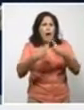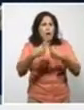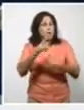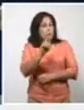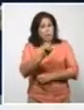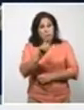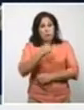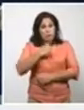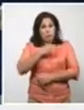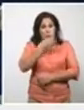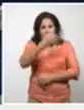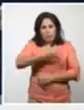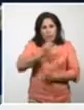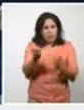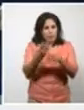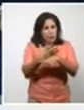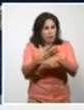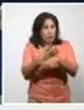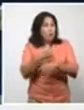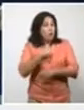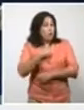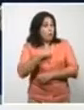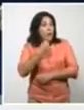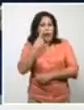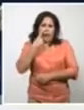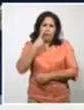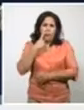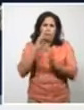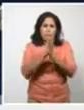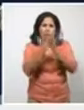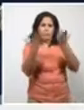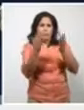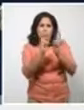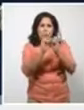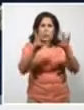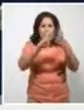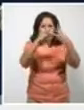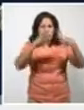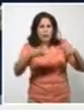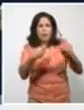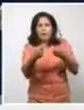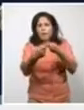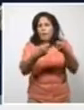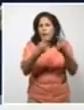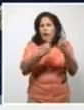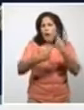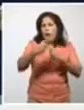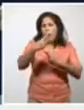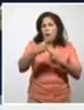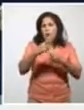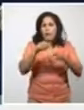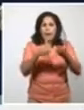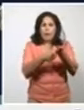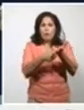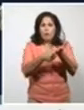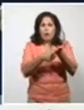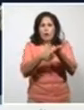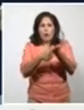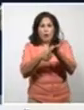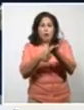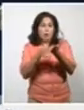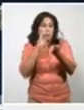han hablado, yo lo he visto, se ha publicado incluso la venta de boletos